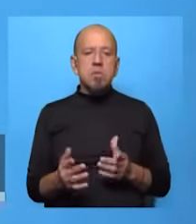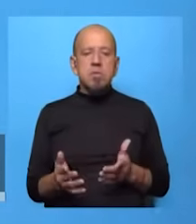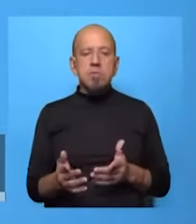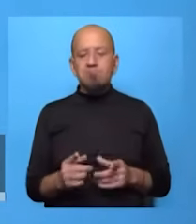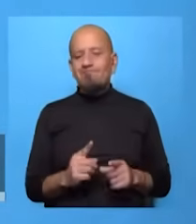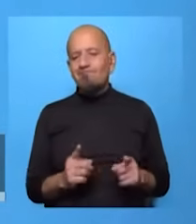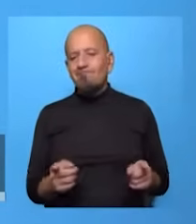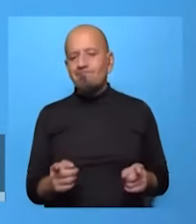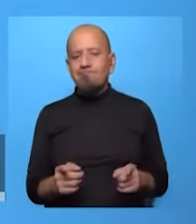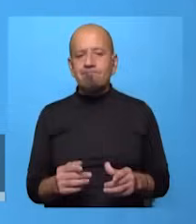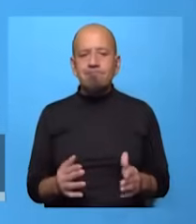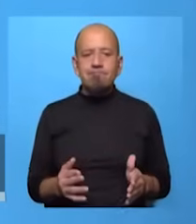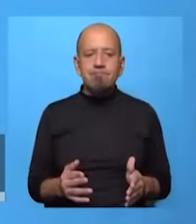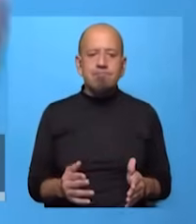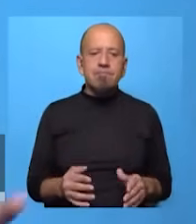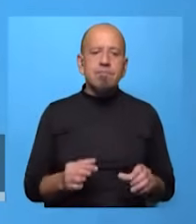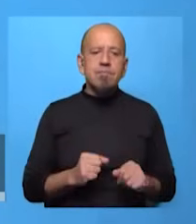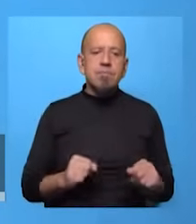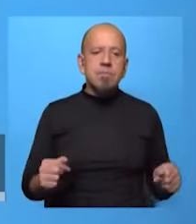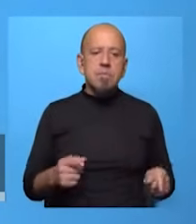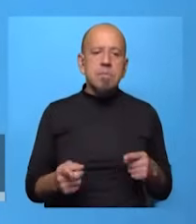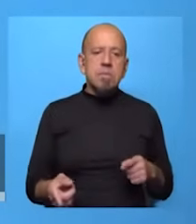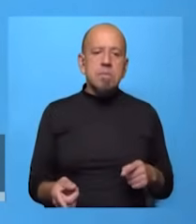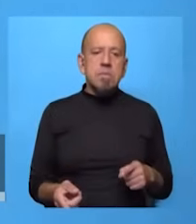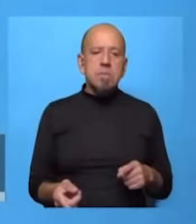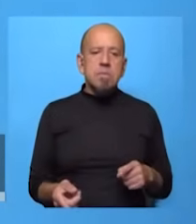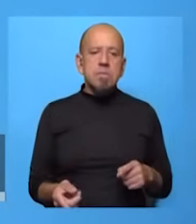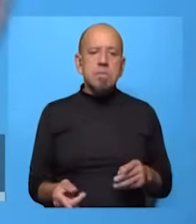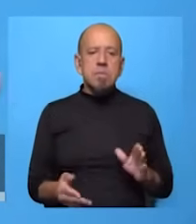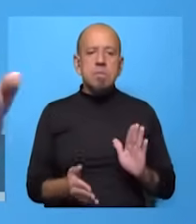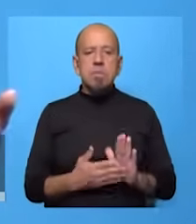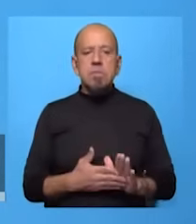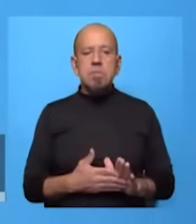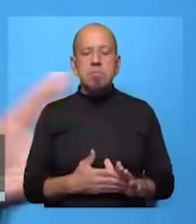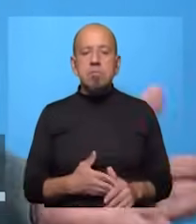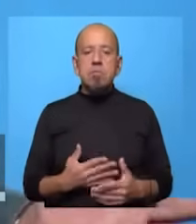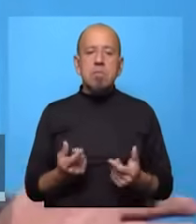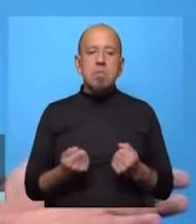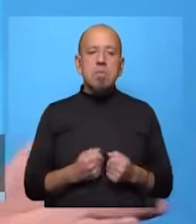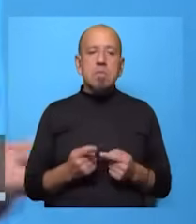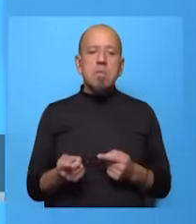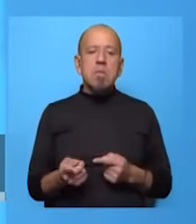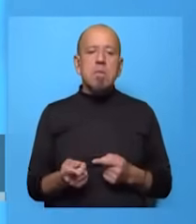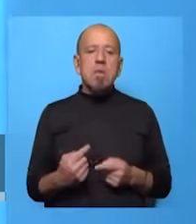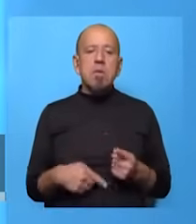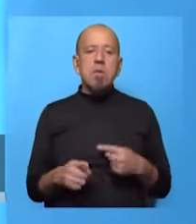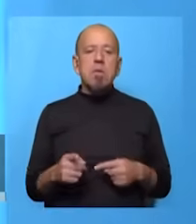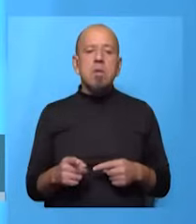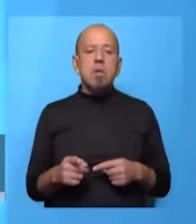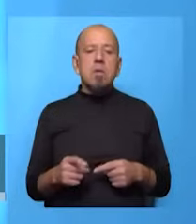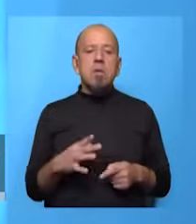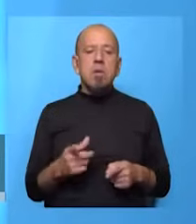candidatos al parecer que logren concitar este mucho más apoyo que los fieles Y entonces ahí está la